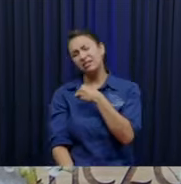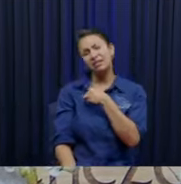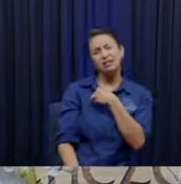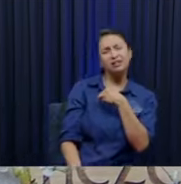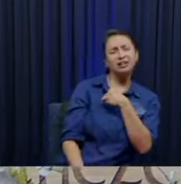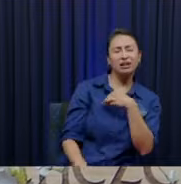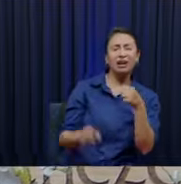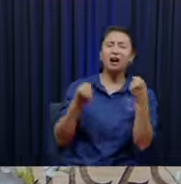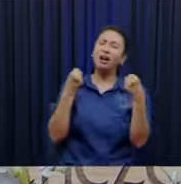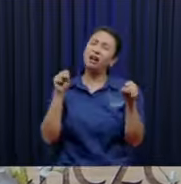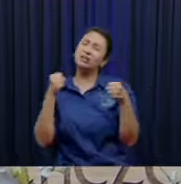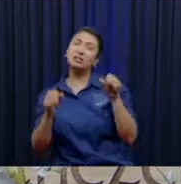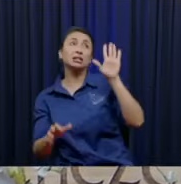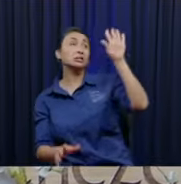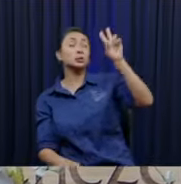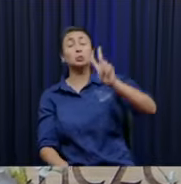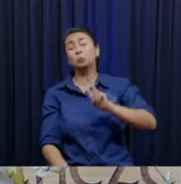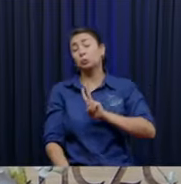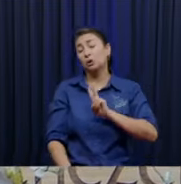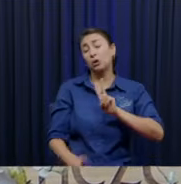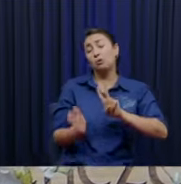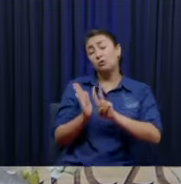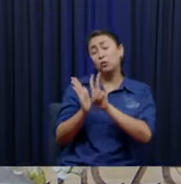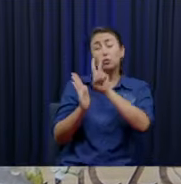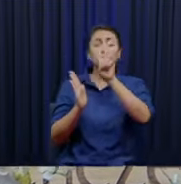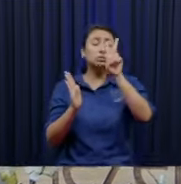su voluntad.